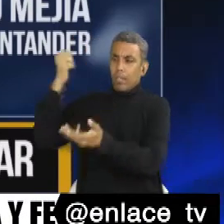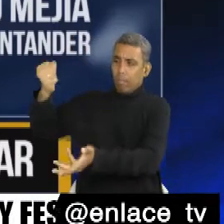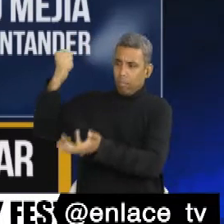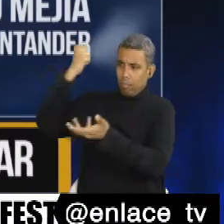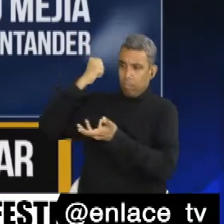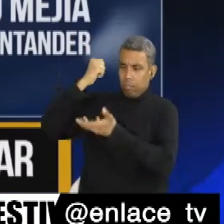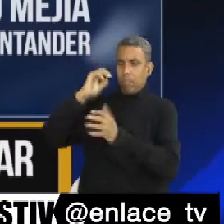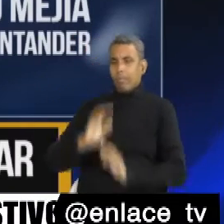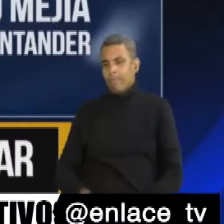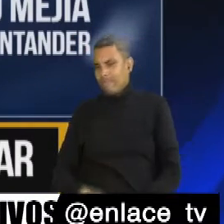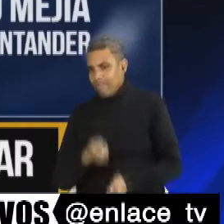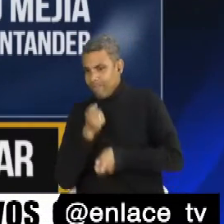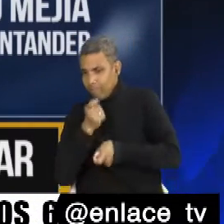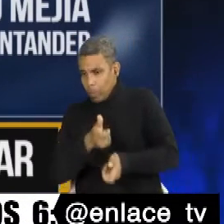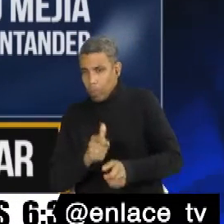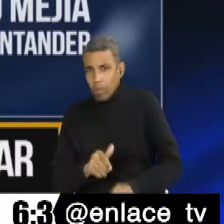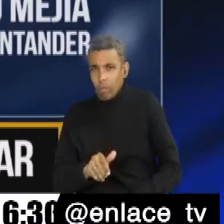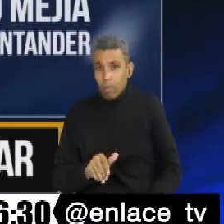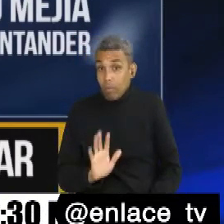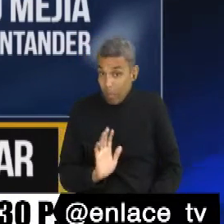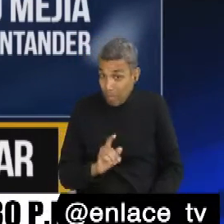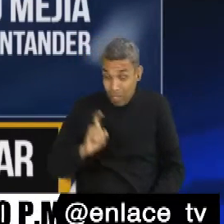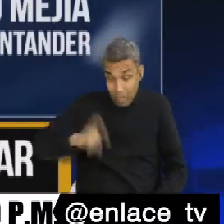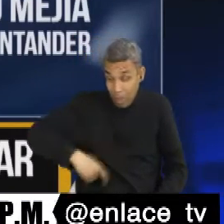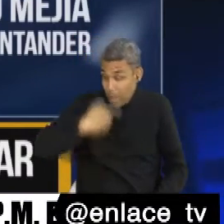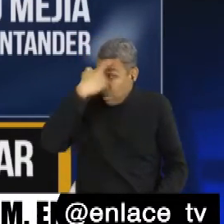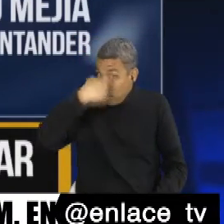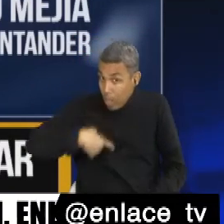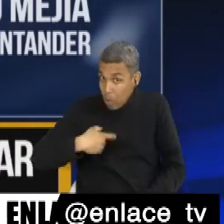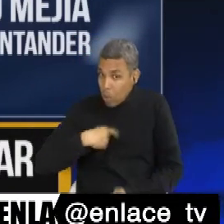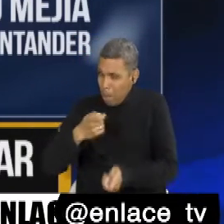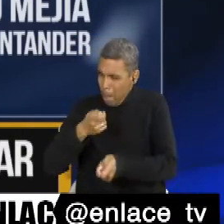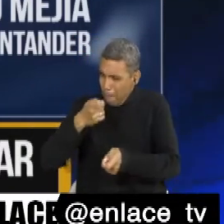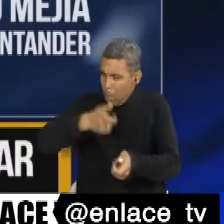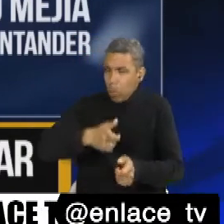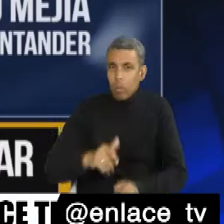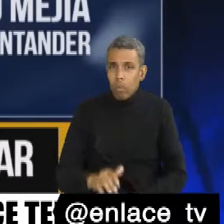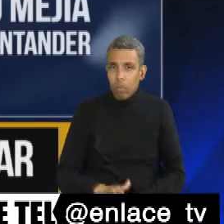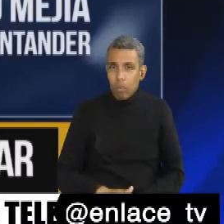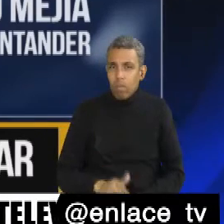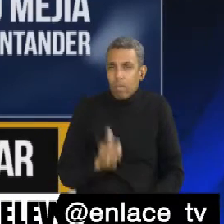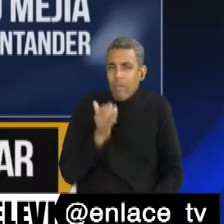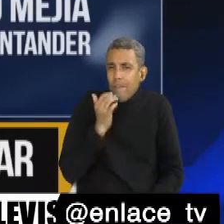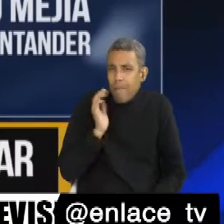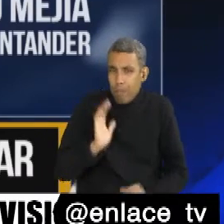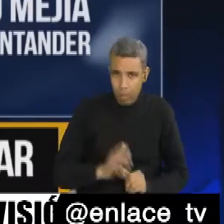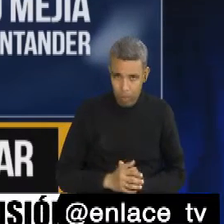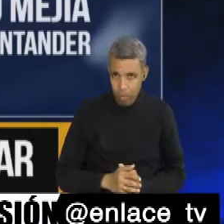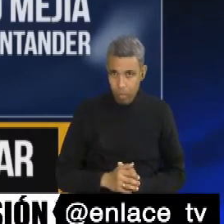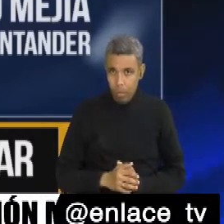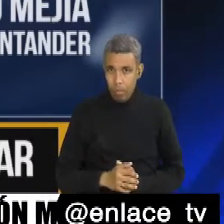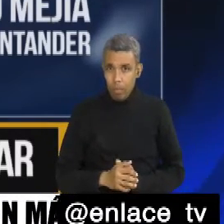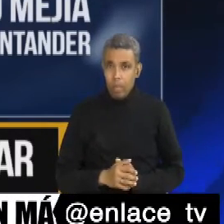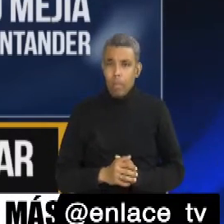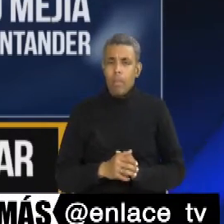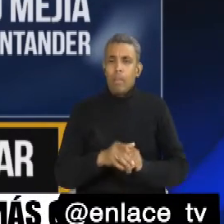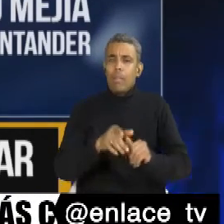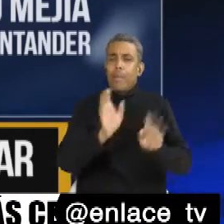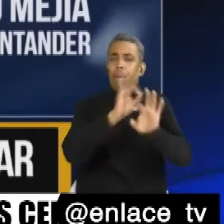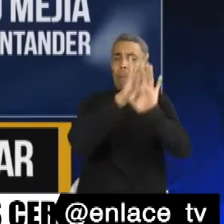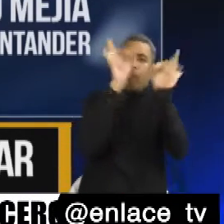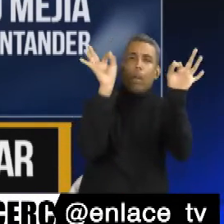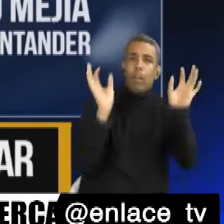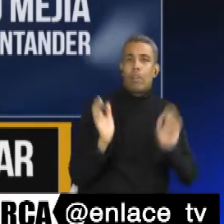declarar incumplimiento y se para la obra, pues tocaría devolverle a la nación los recursos y